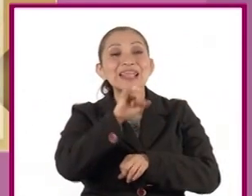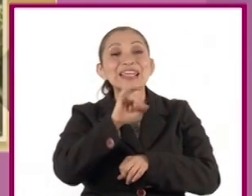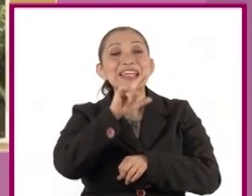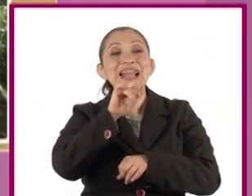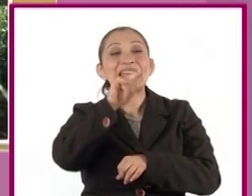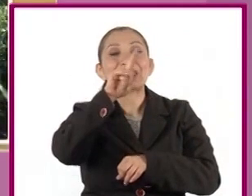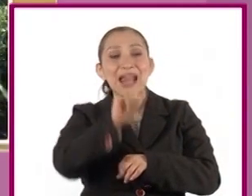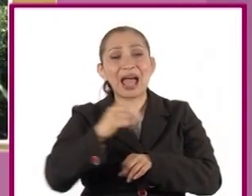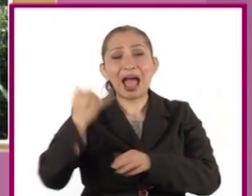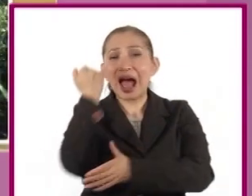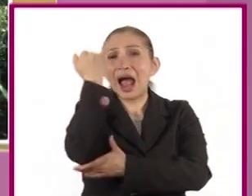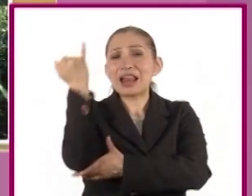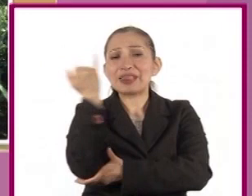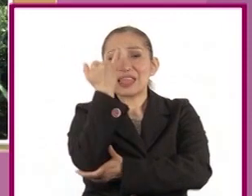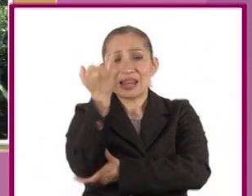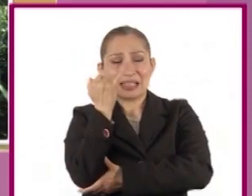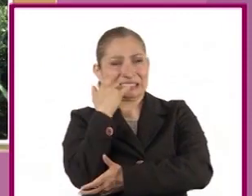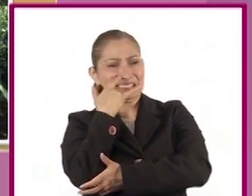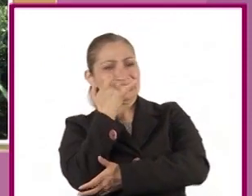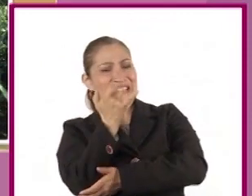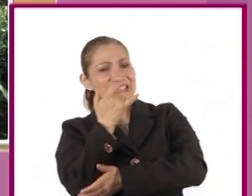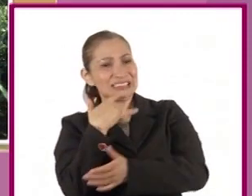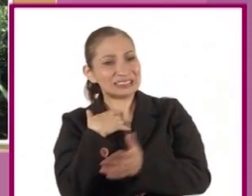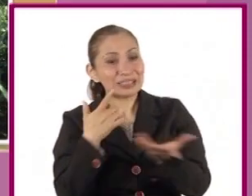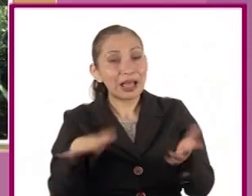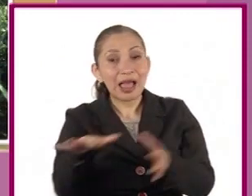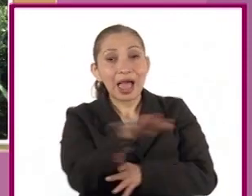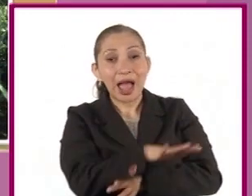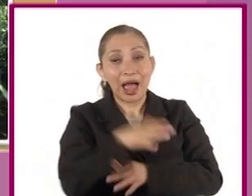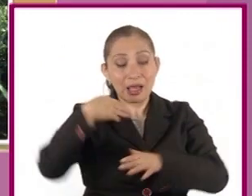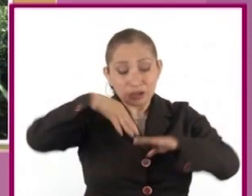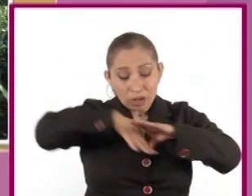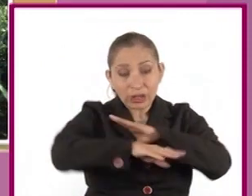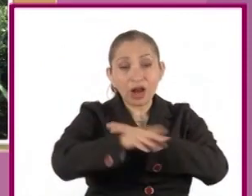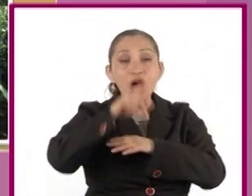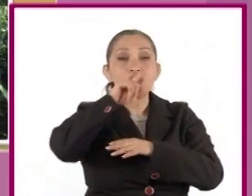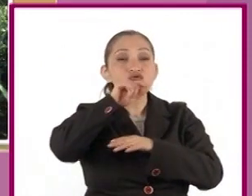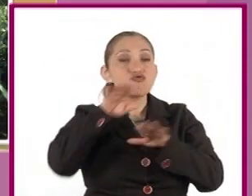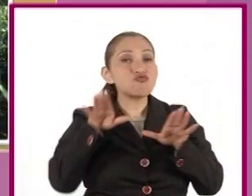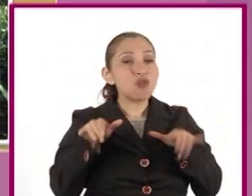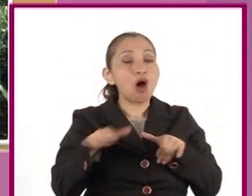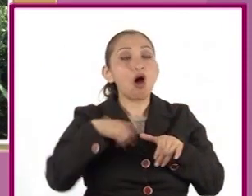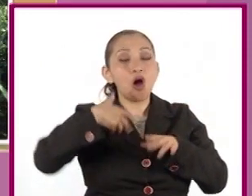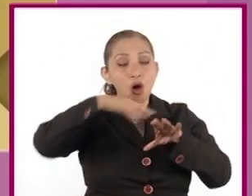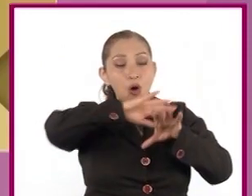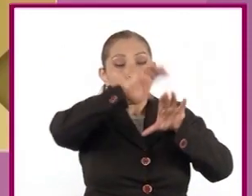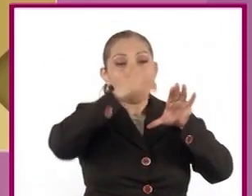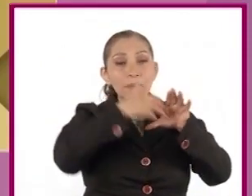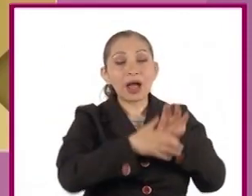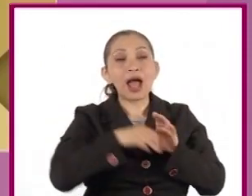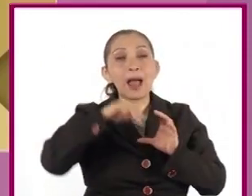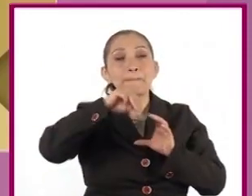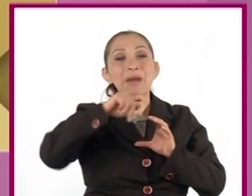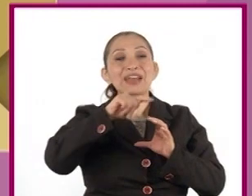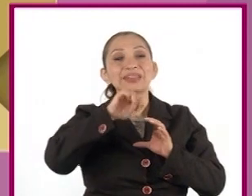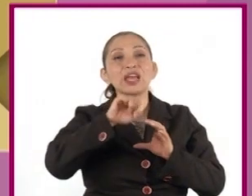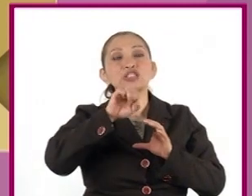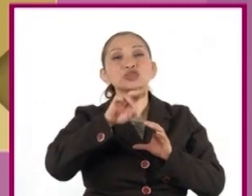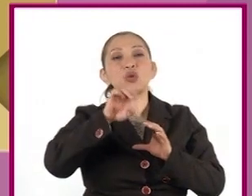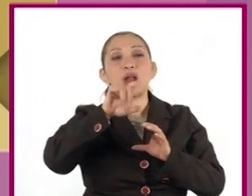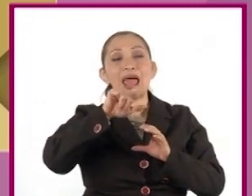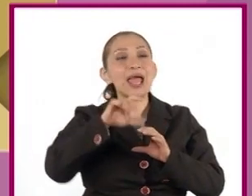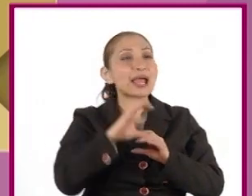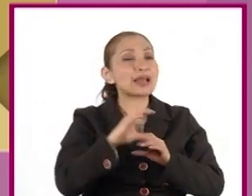con sus jardines surrealistas, el sótano de las golondrinas o las cuevas de Mantetzulel.